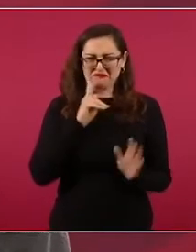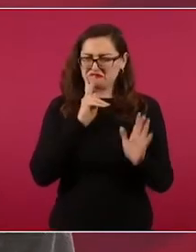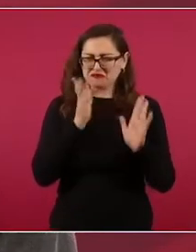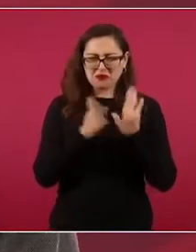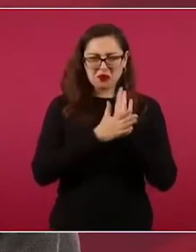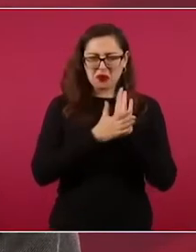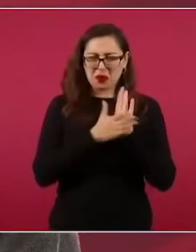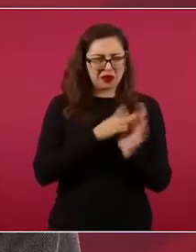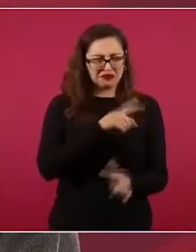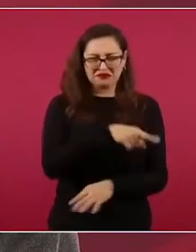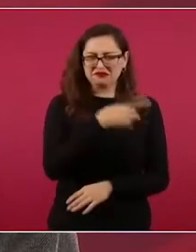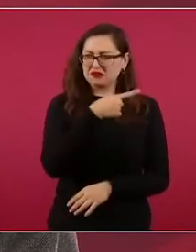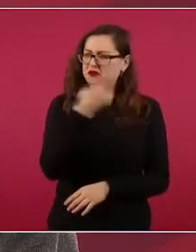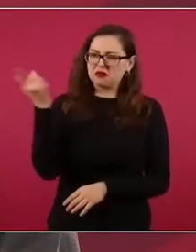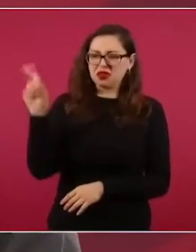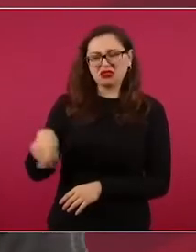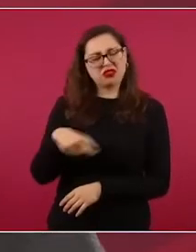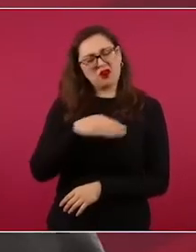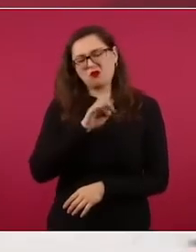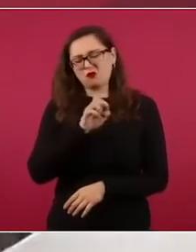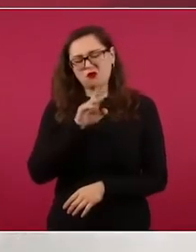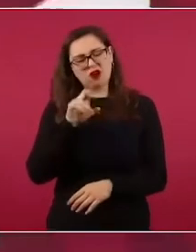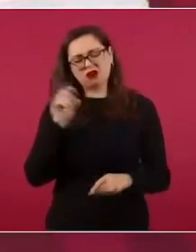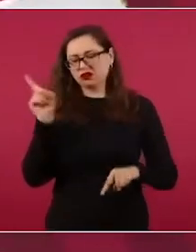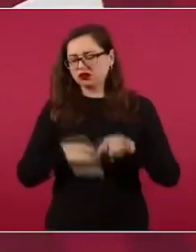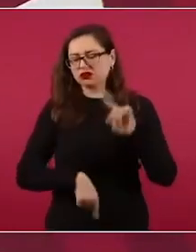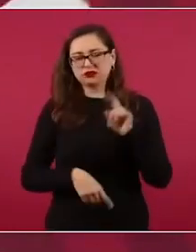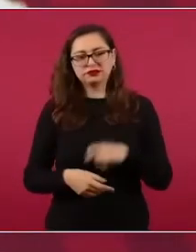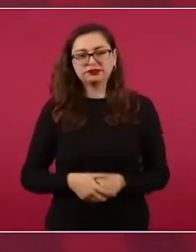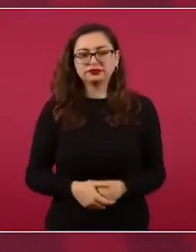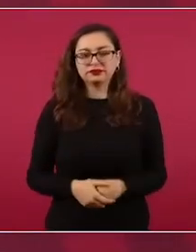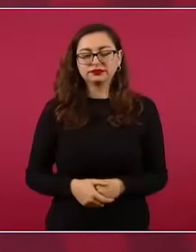Bueno, se atrevieron a sacar un manifiesto